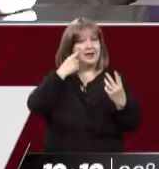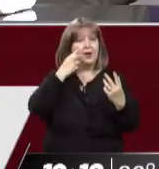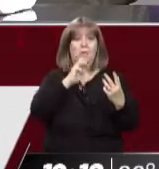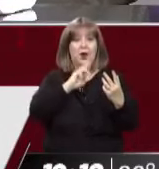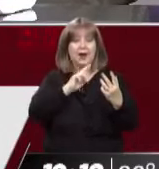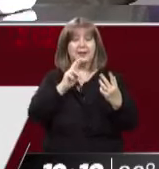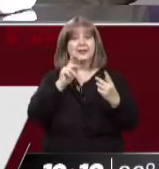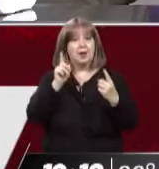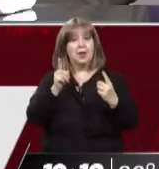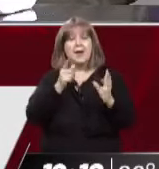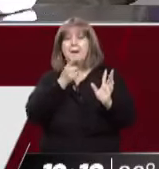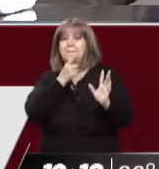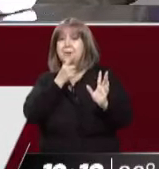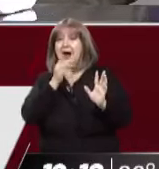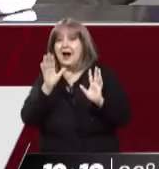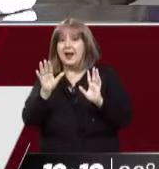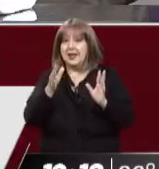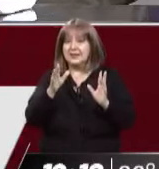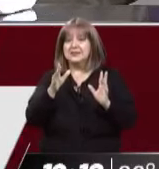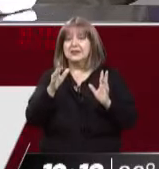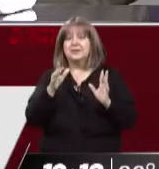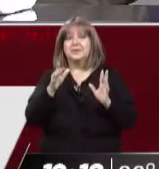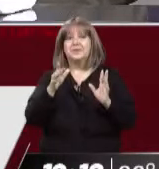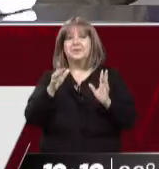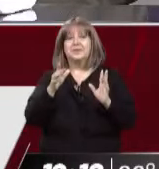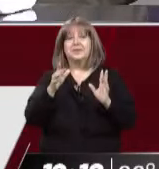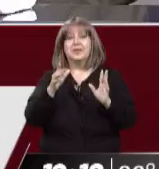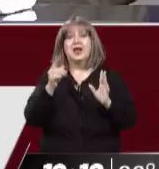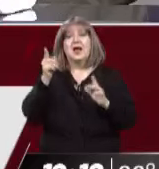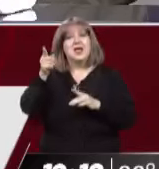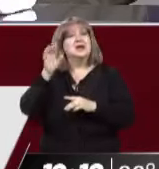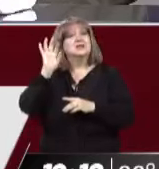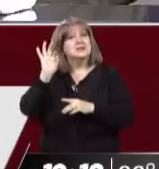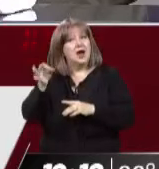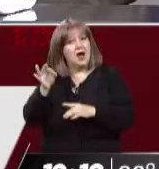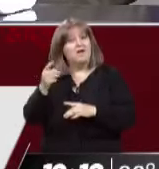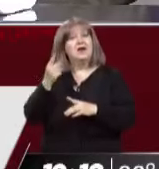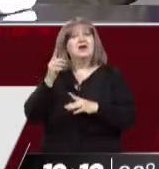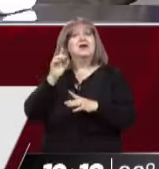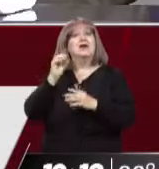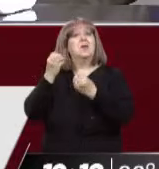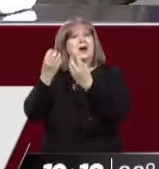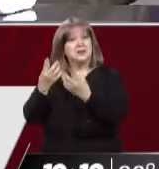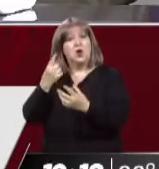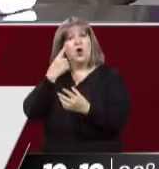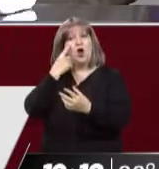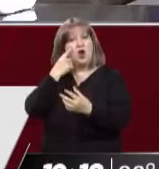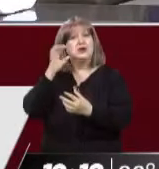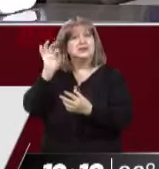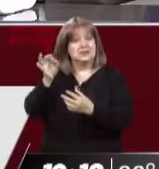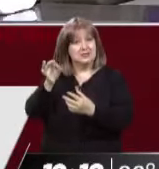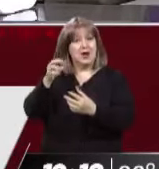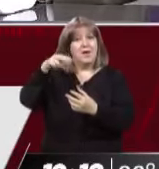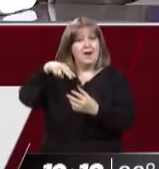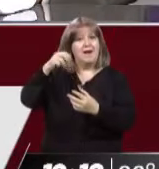Cabral, y que serían o que estarían, diríamos, que tendrían conocimiento acerca de qué pasó con Abigail. Pero